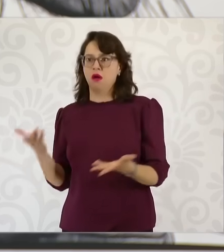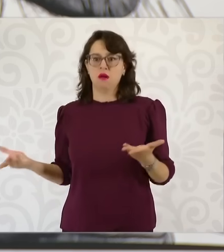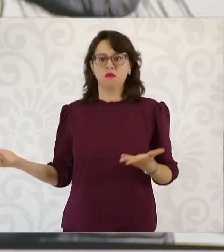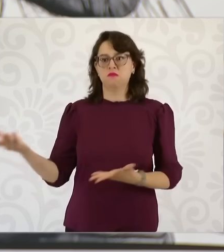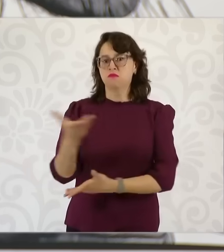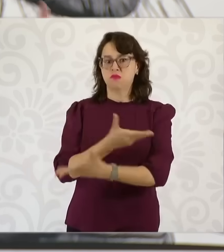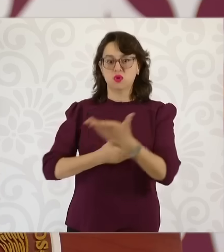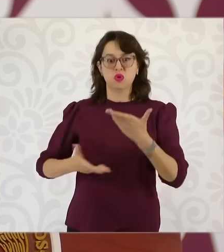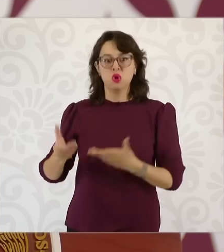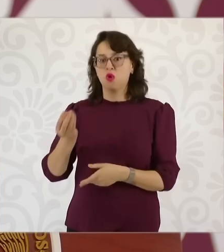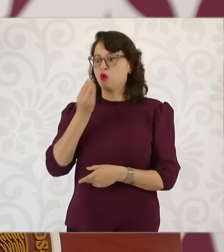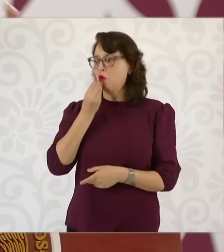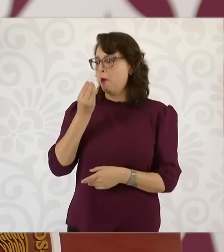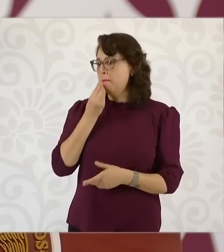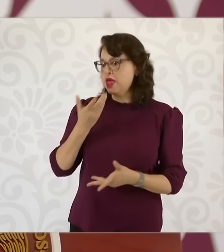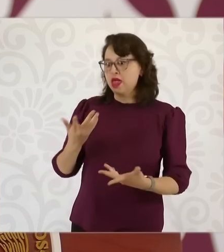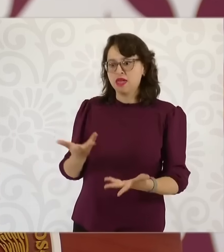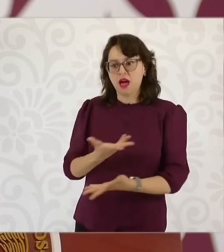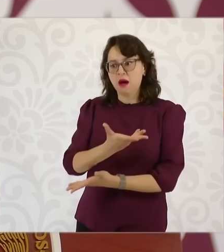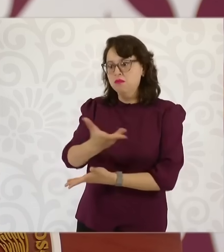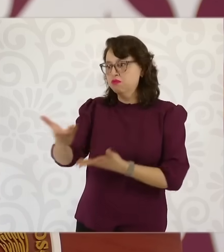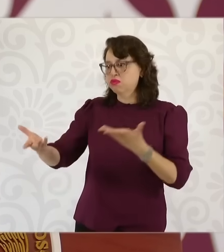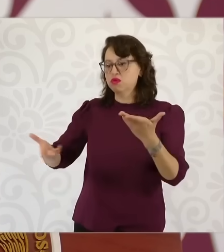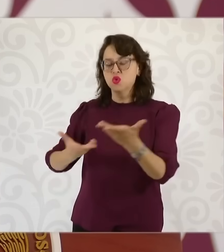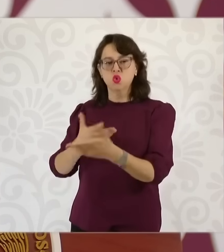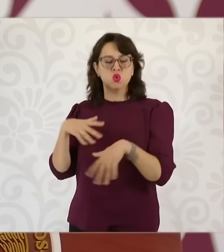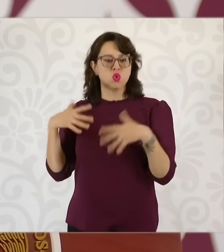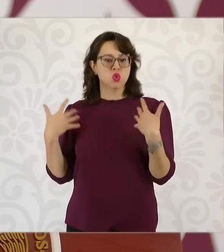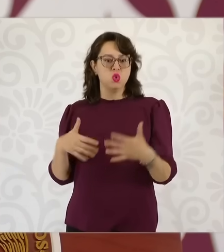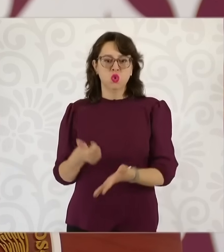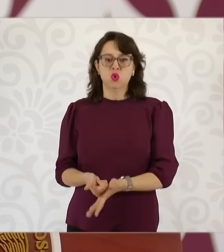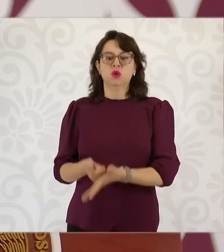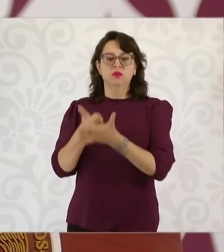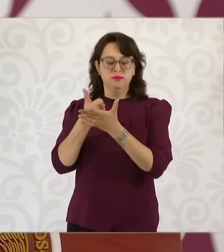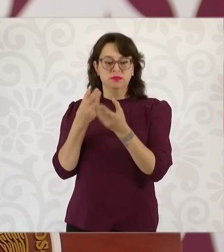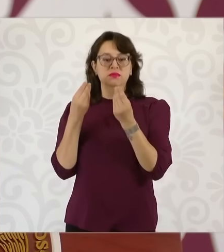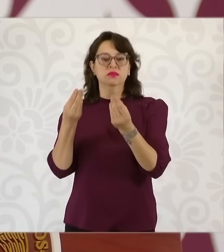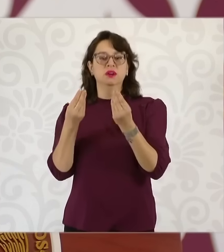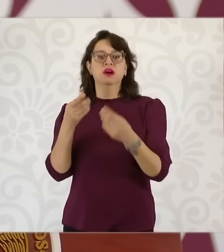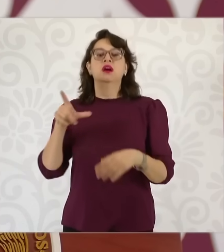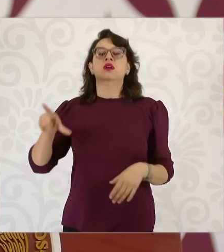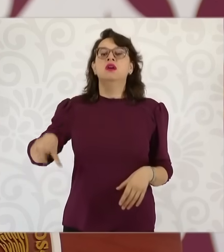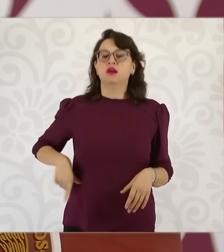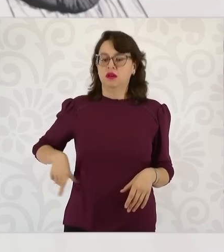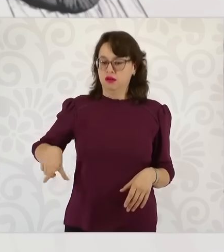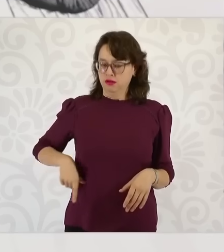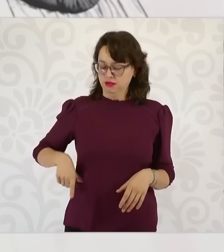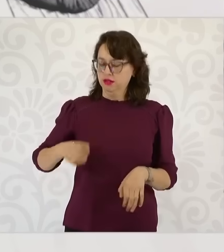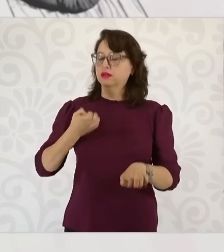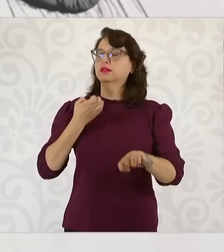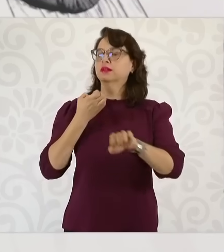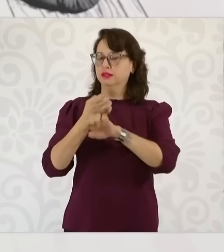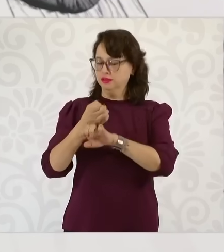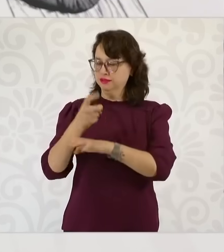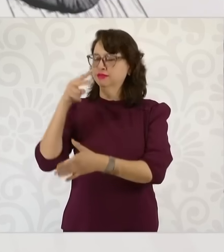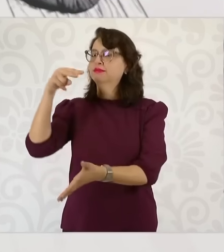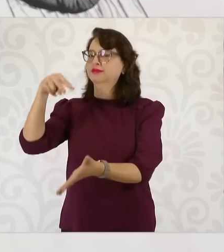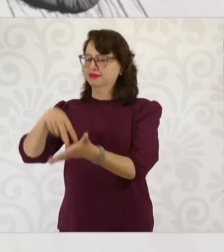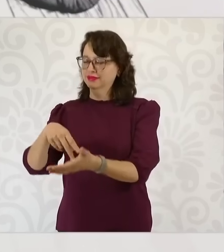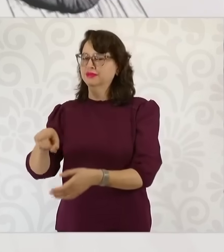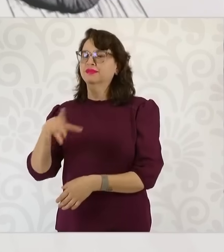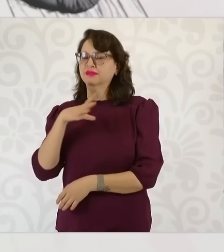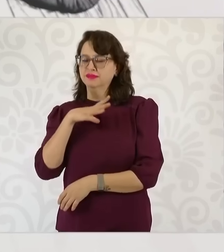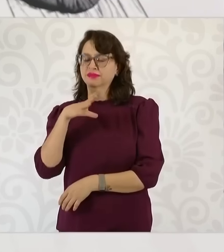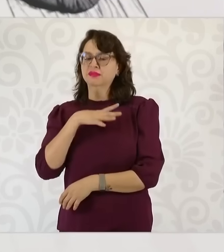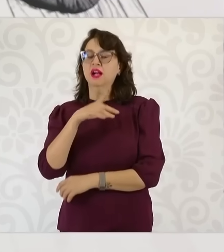este caso hubo alimentación, mucha ayuda. Y estuvo ahí el gobierno del estado y